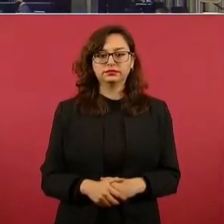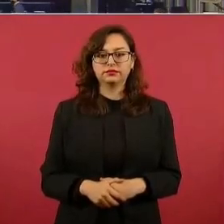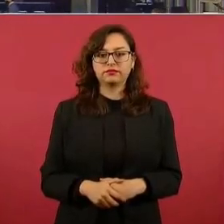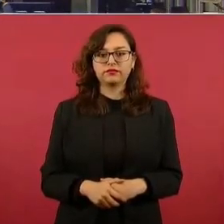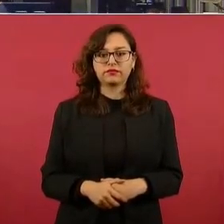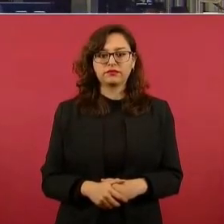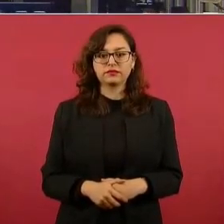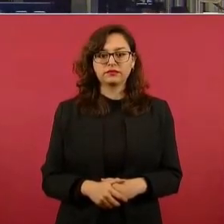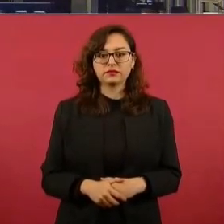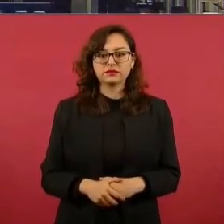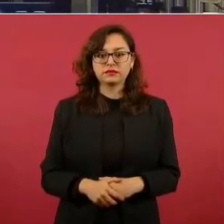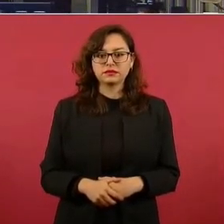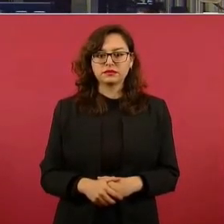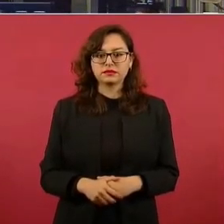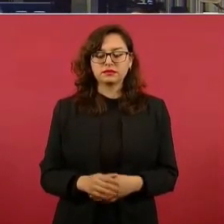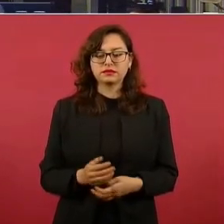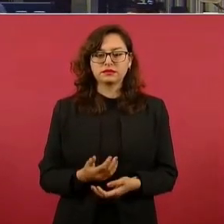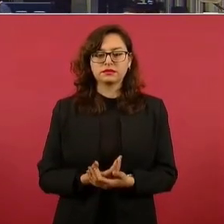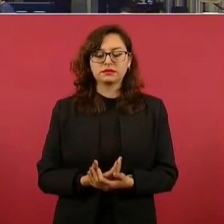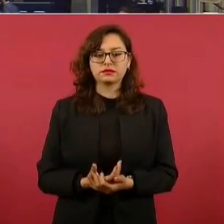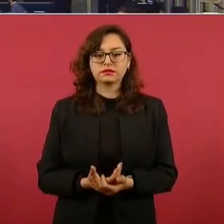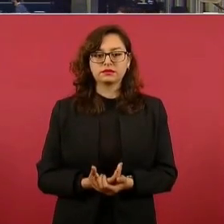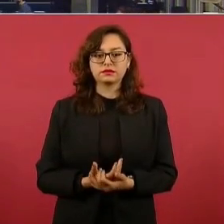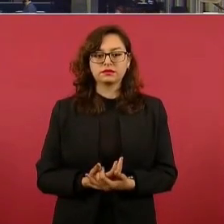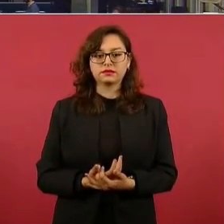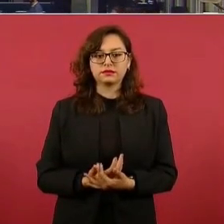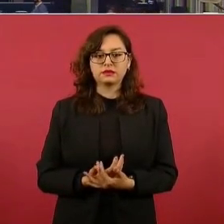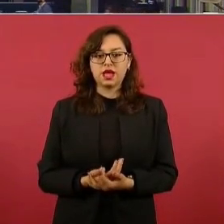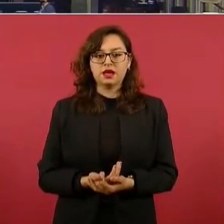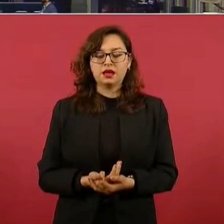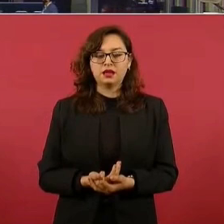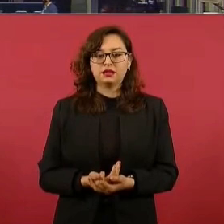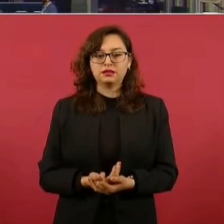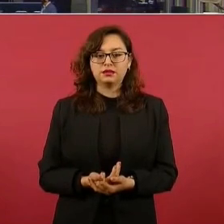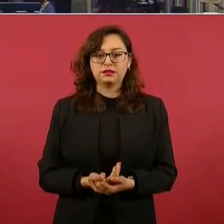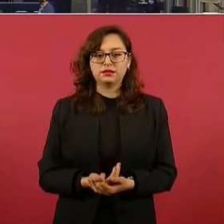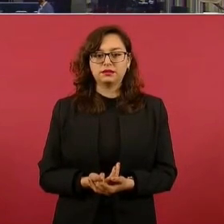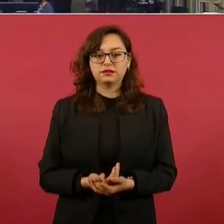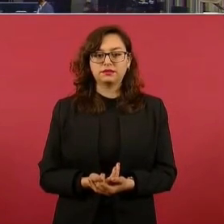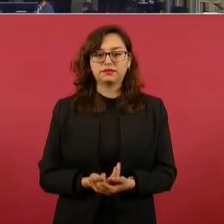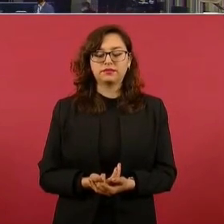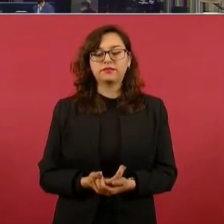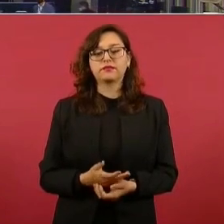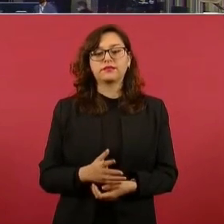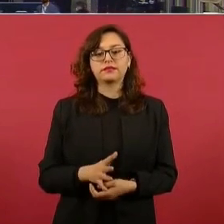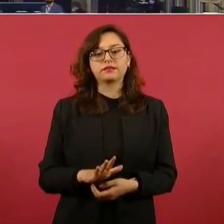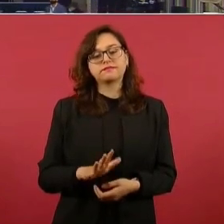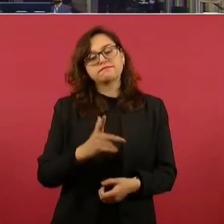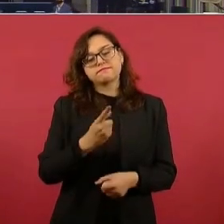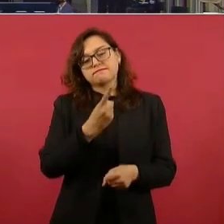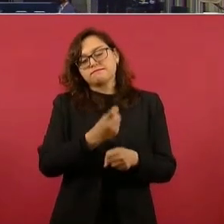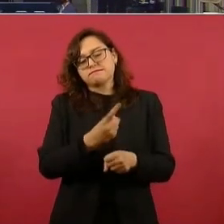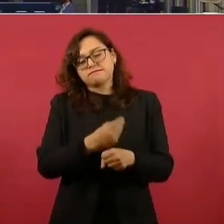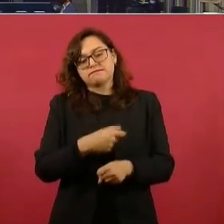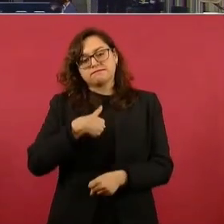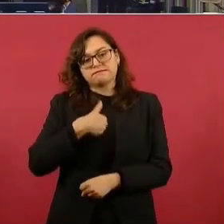Sí. Gracias. Presidente, buenas tardes. Primero que nada, pues me da mucho gusto estar